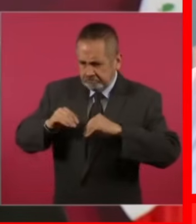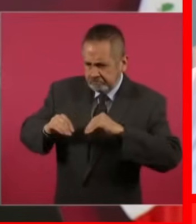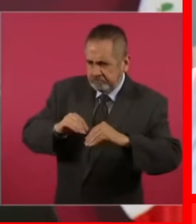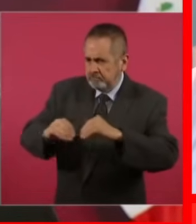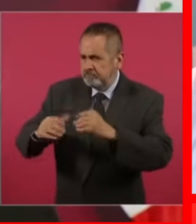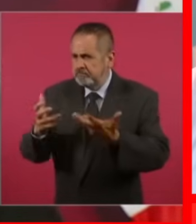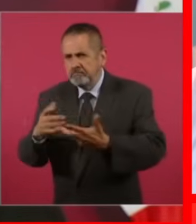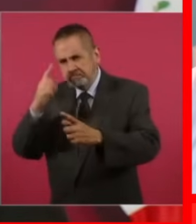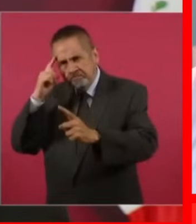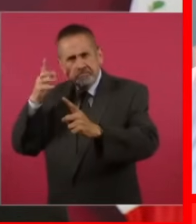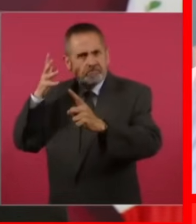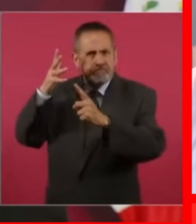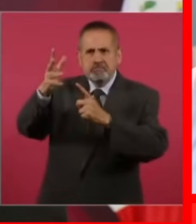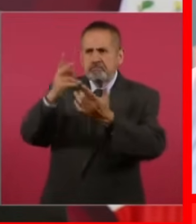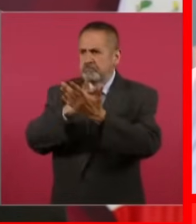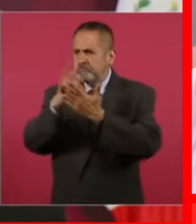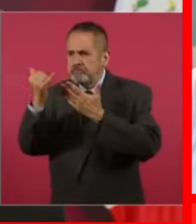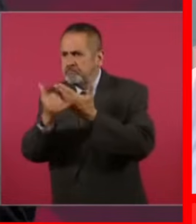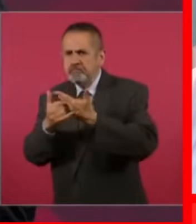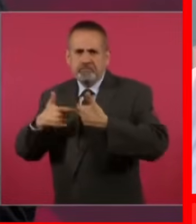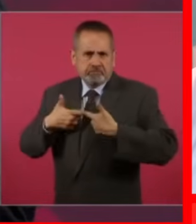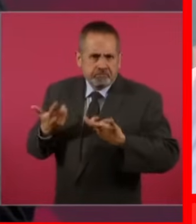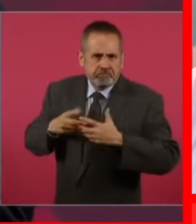el proyecto.